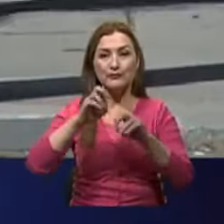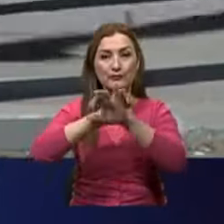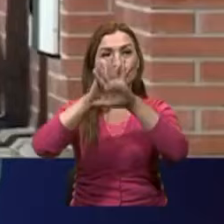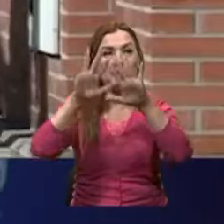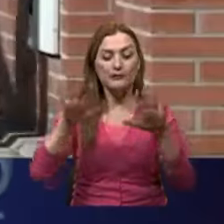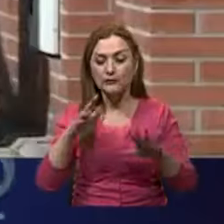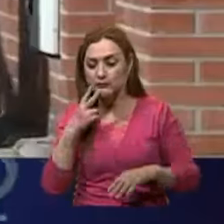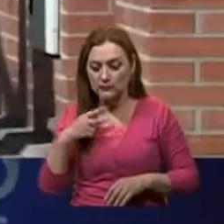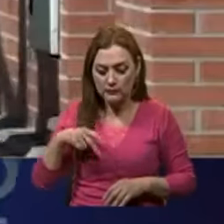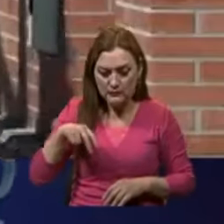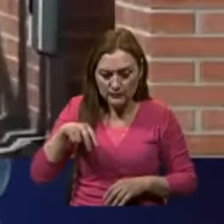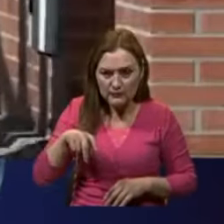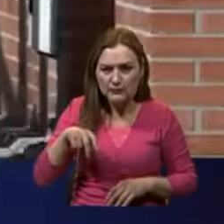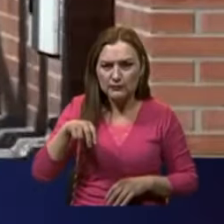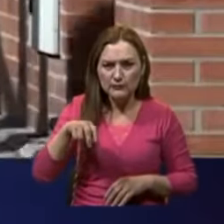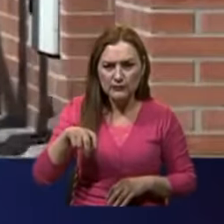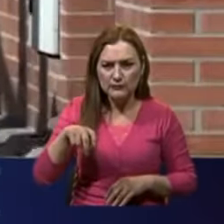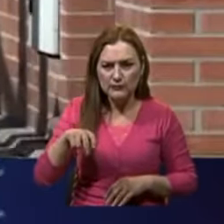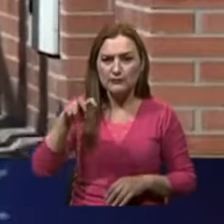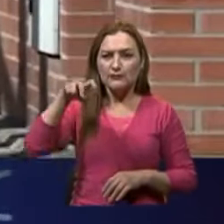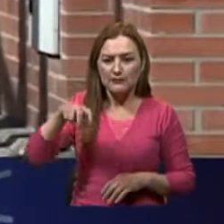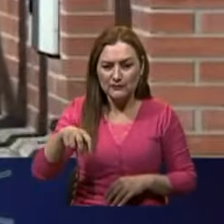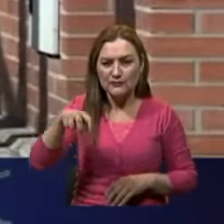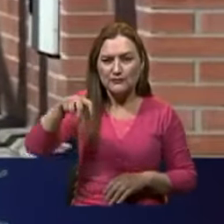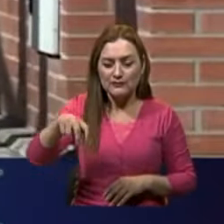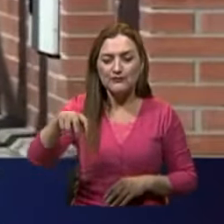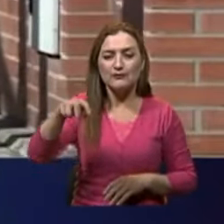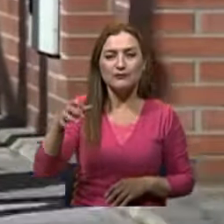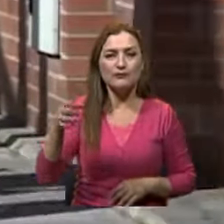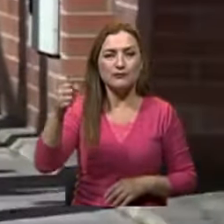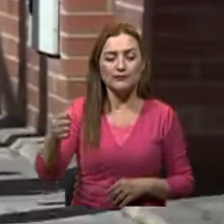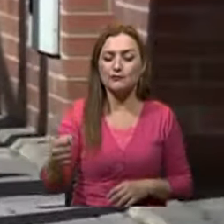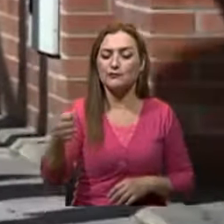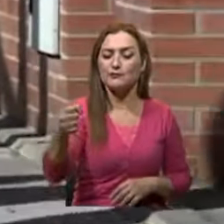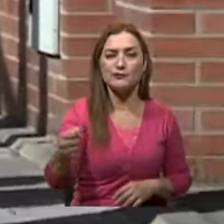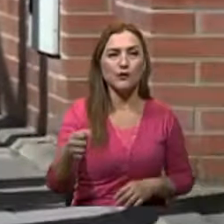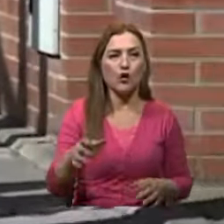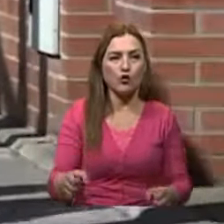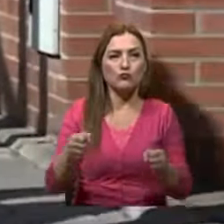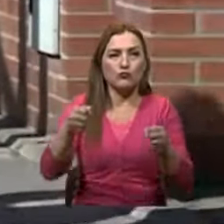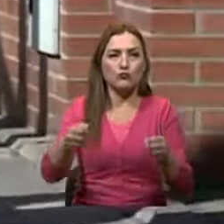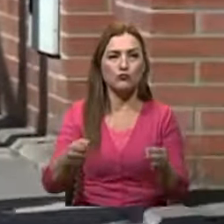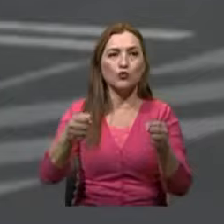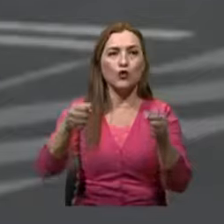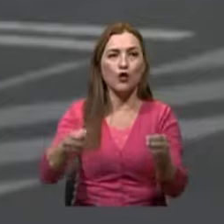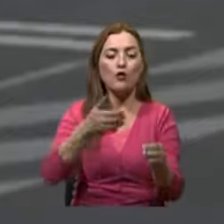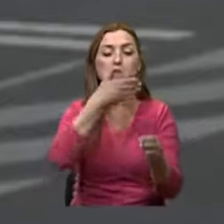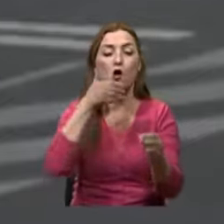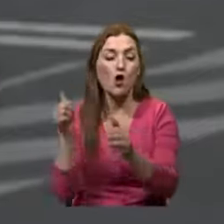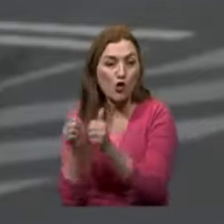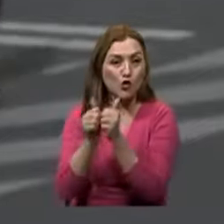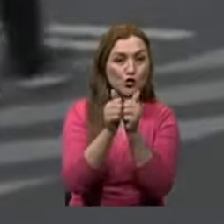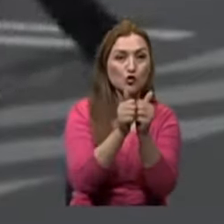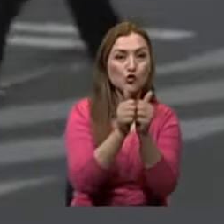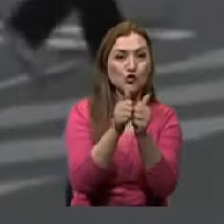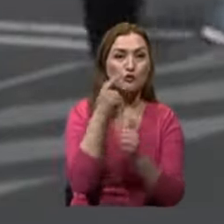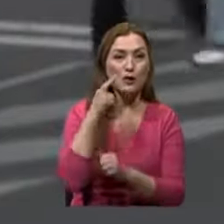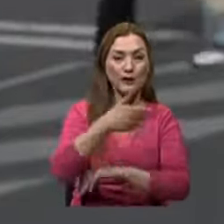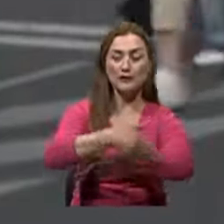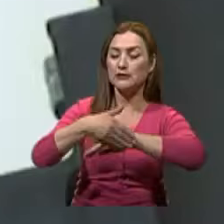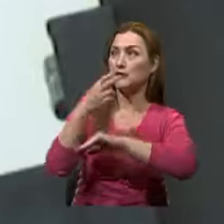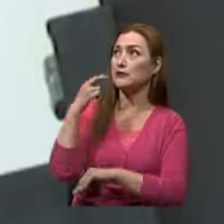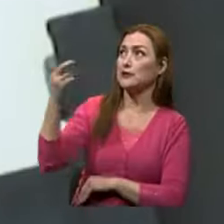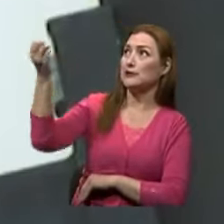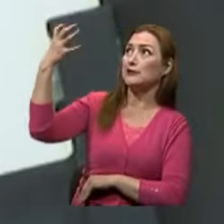planicie del suelo. Si es necesario, utiliza bastón o andadores. O aún mejor, anda acompañado. Respeta las señales en las vías y